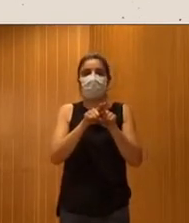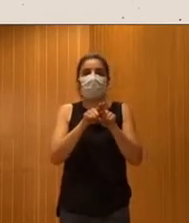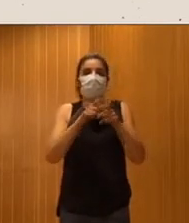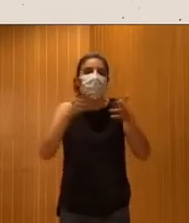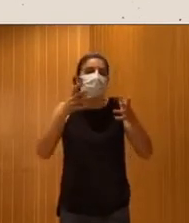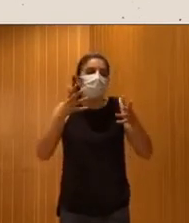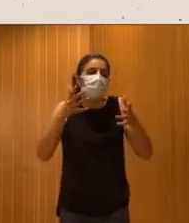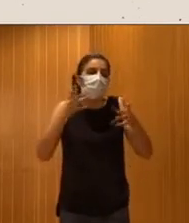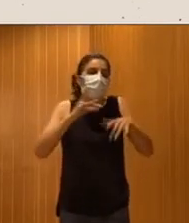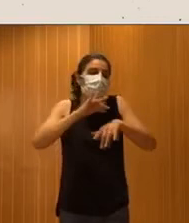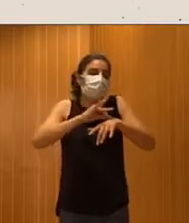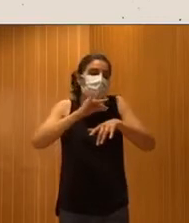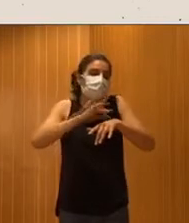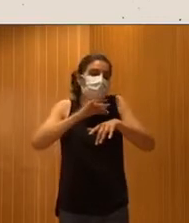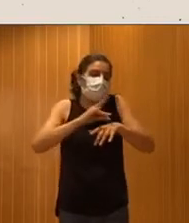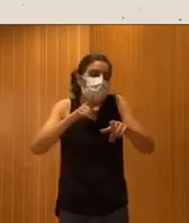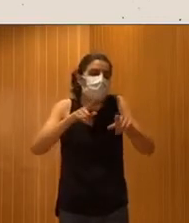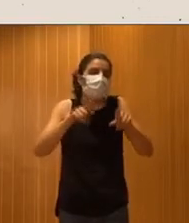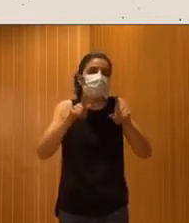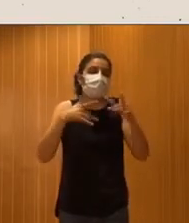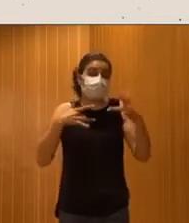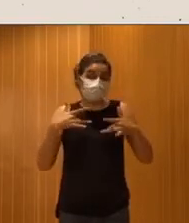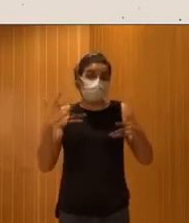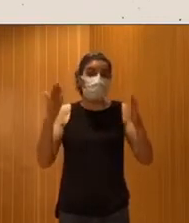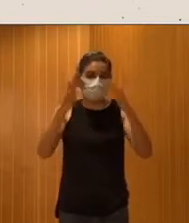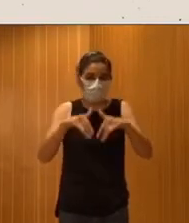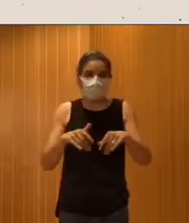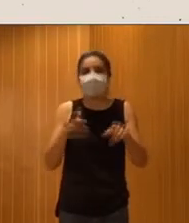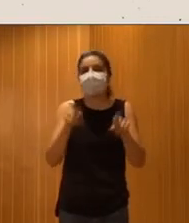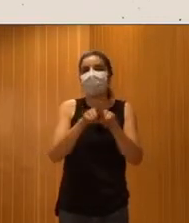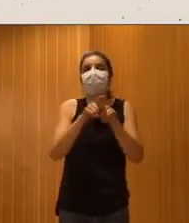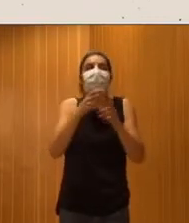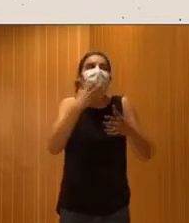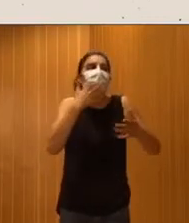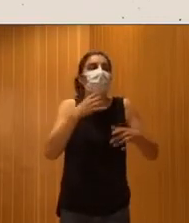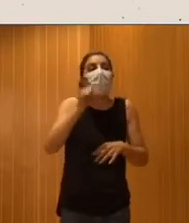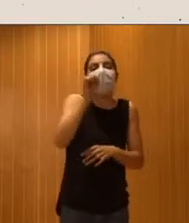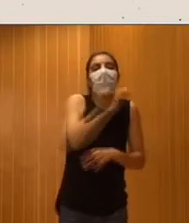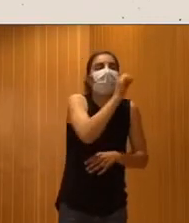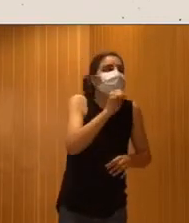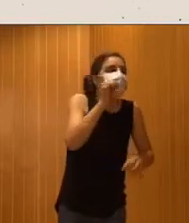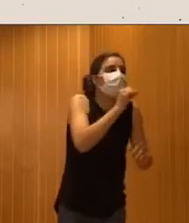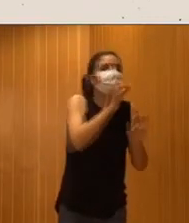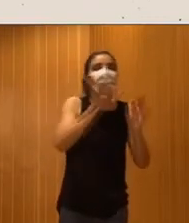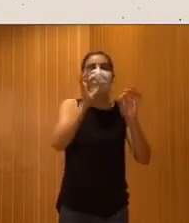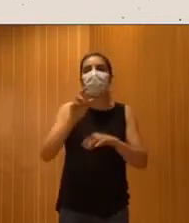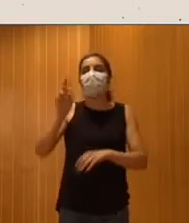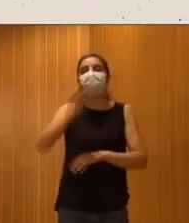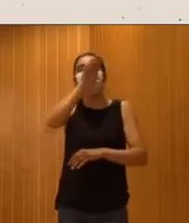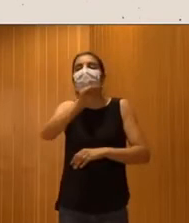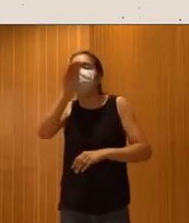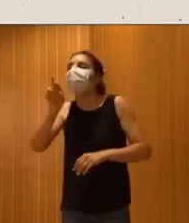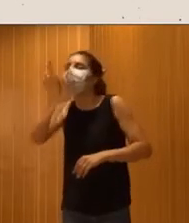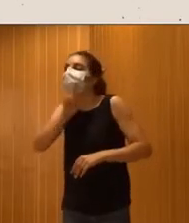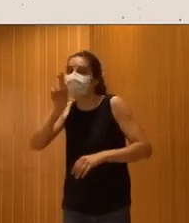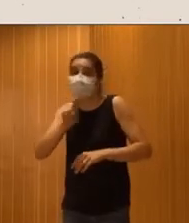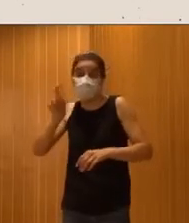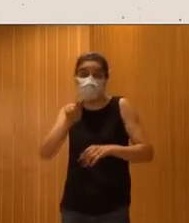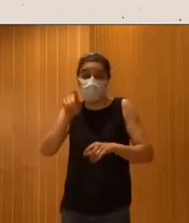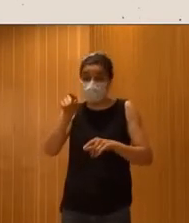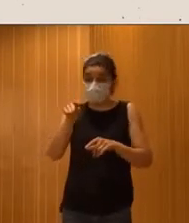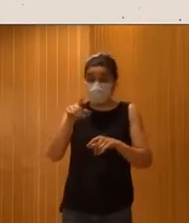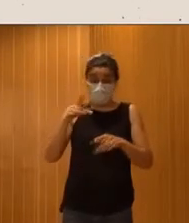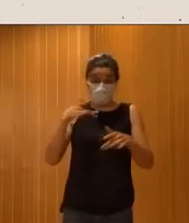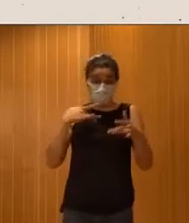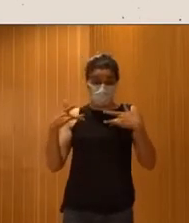estamos hablando, pues eso, de una persona que canta, una persona que te pregunta constantemente cosas. Eso no son problemas médicos, eso no requiere